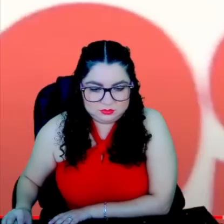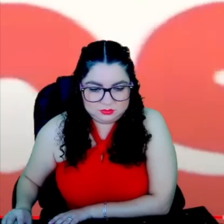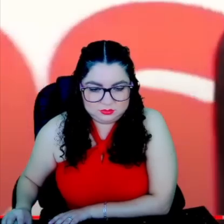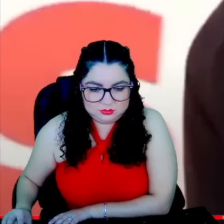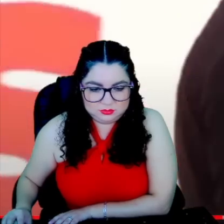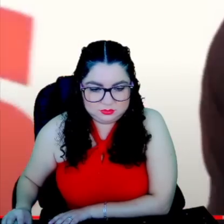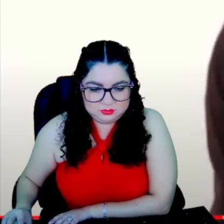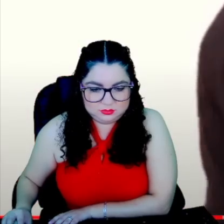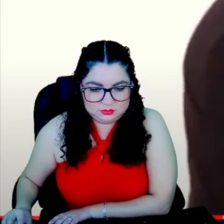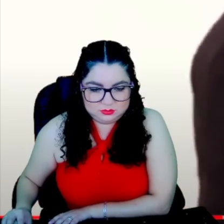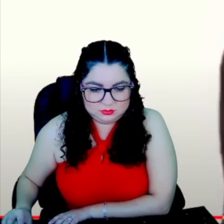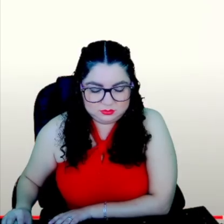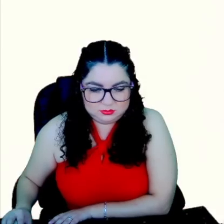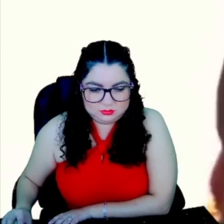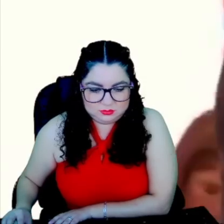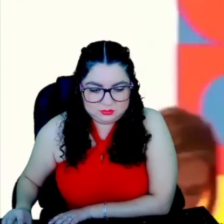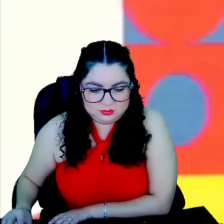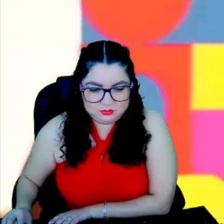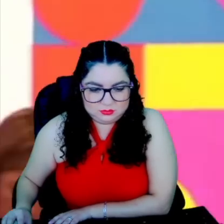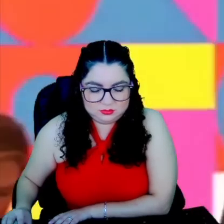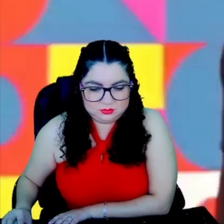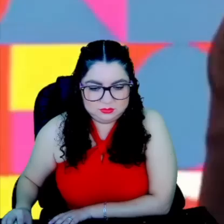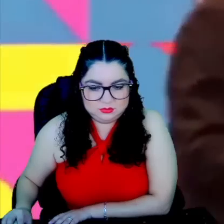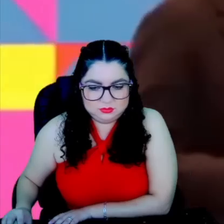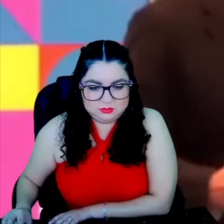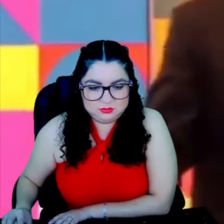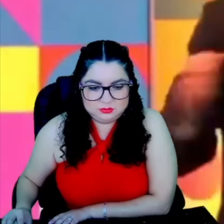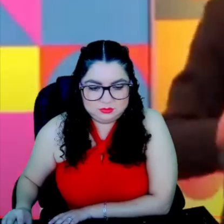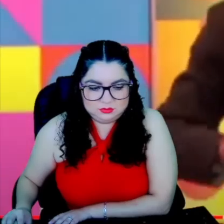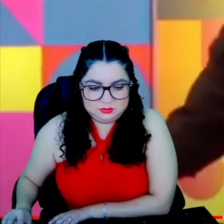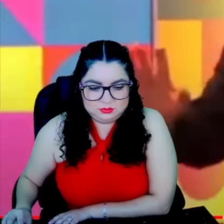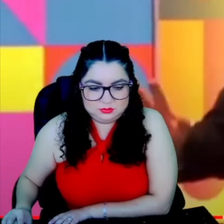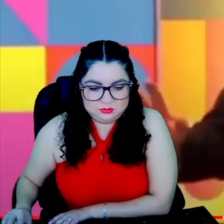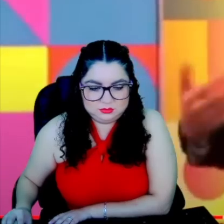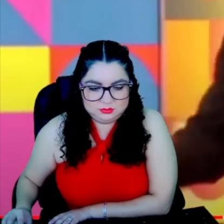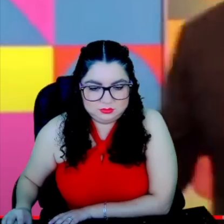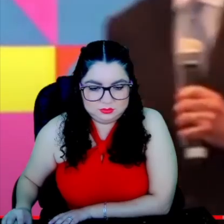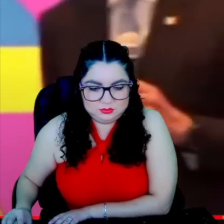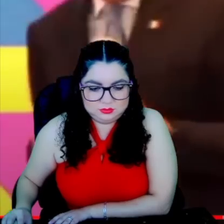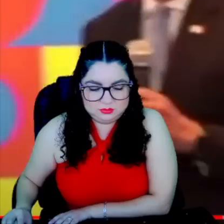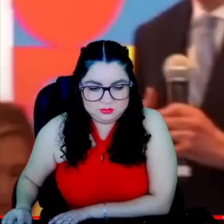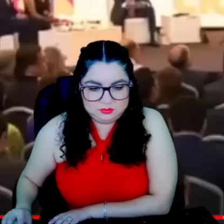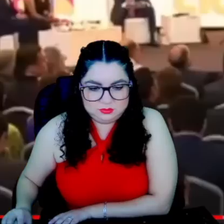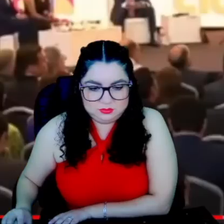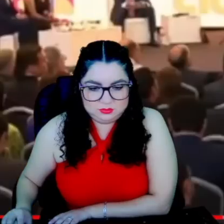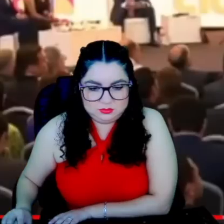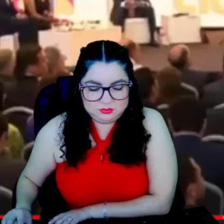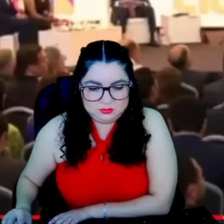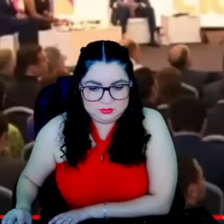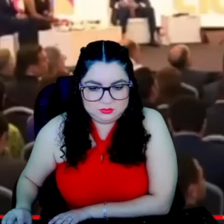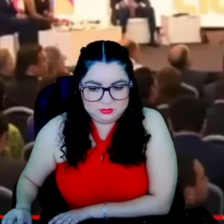hecho. Mientras que López Obrador utiliza los programas sociales como instrumentos electorales, además dicho por